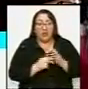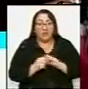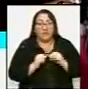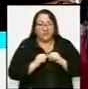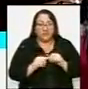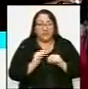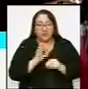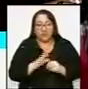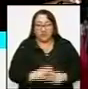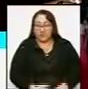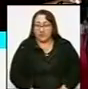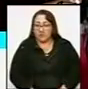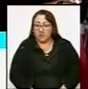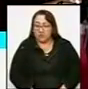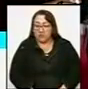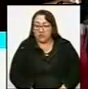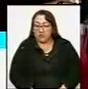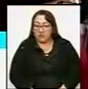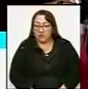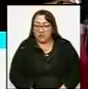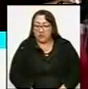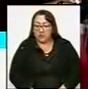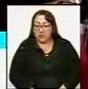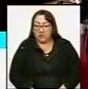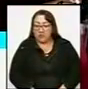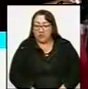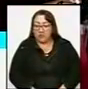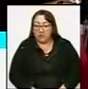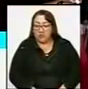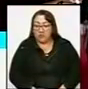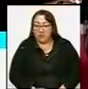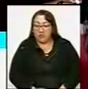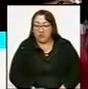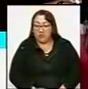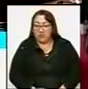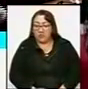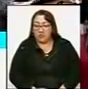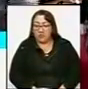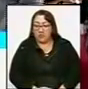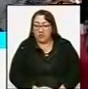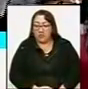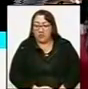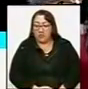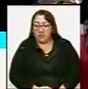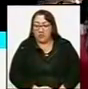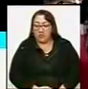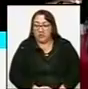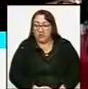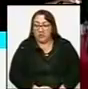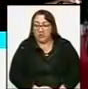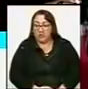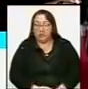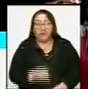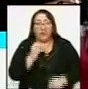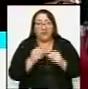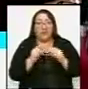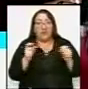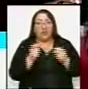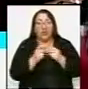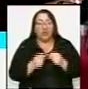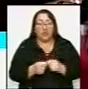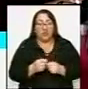mantenga su número de afiliados. Claro. Y la fecha que sugiere el